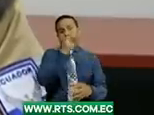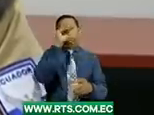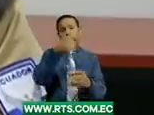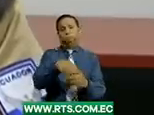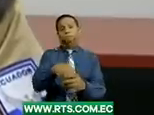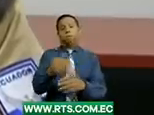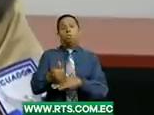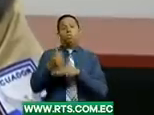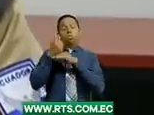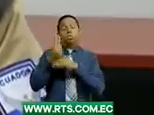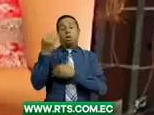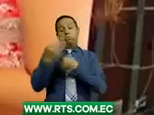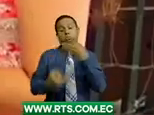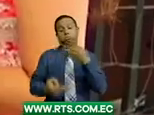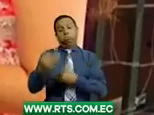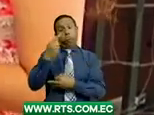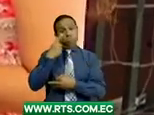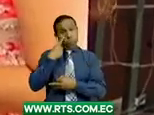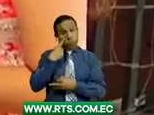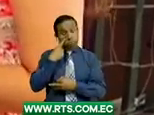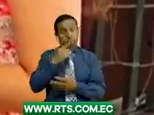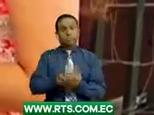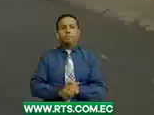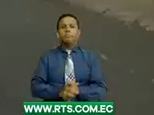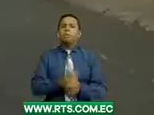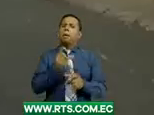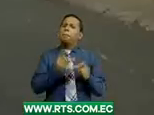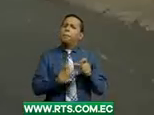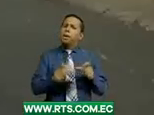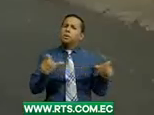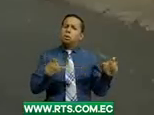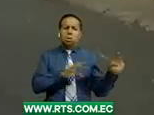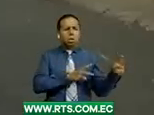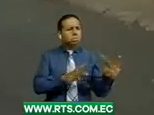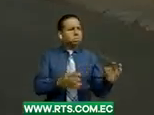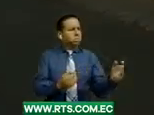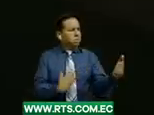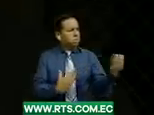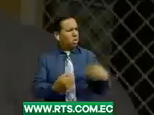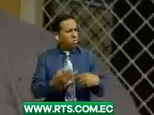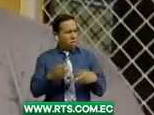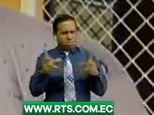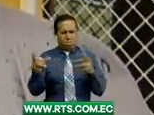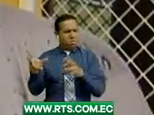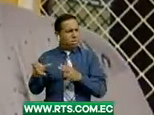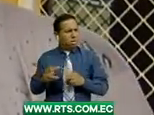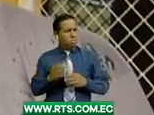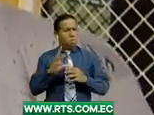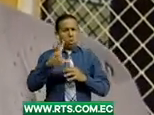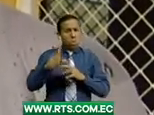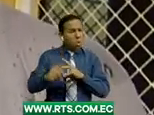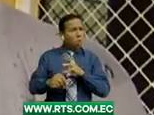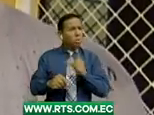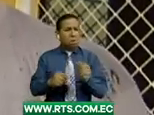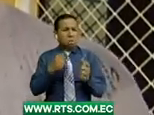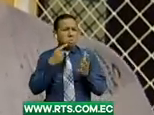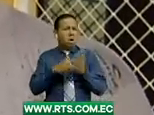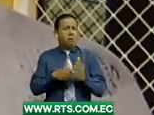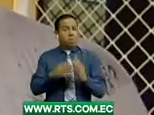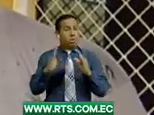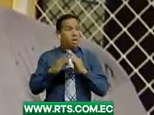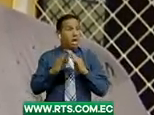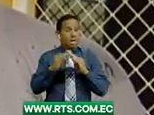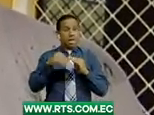que se determine su situación legal. Según los moradores, los robos son frecuentes en la zona. Si se llevan los maceteros que están afuera